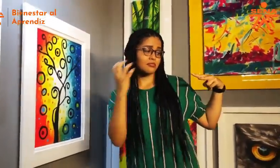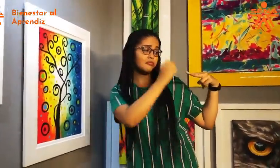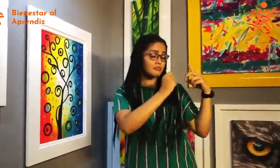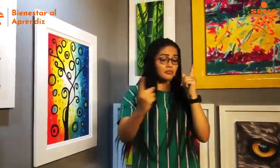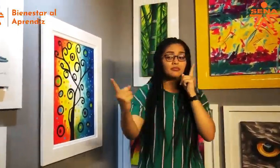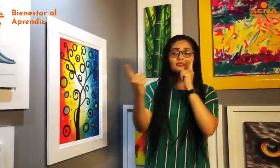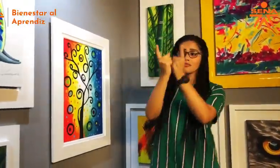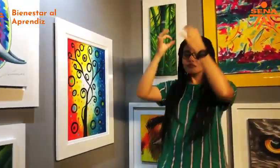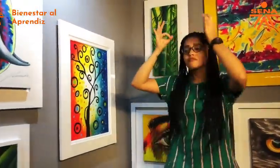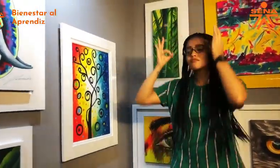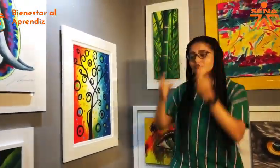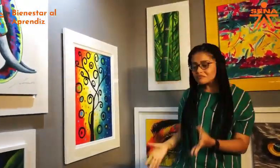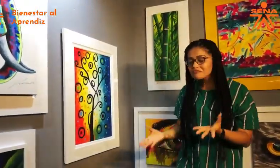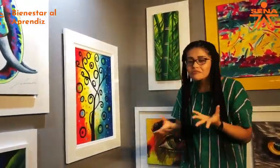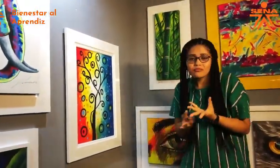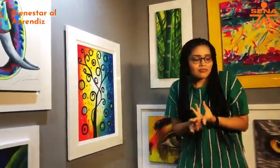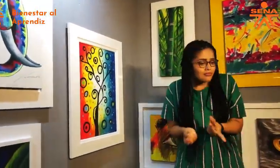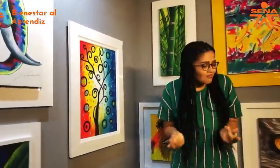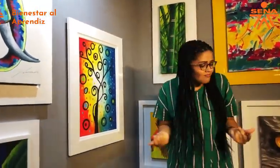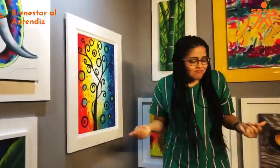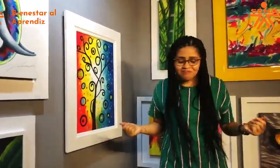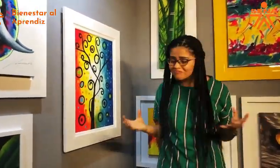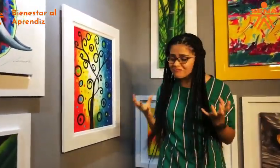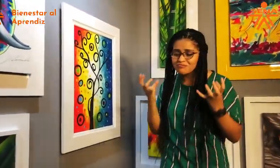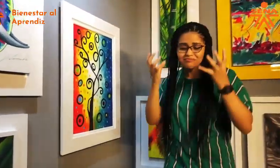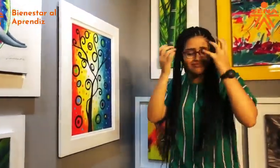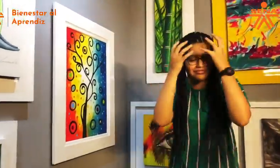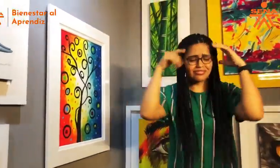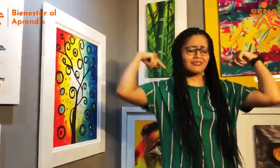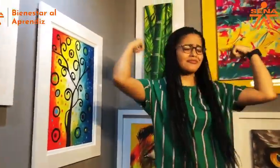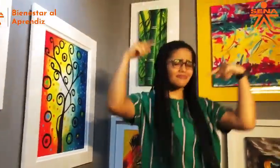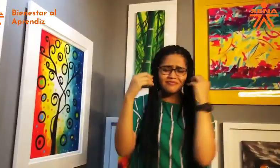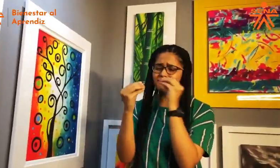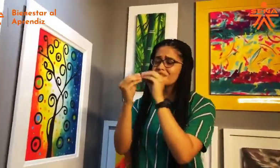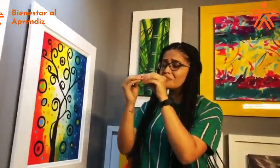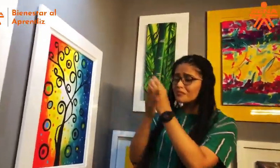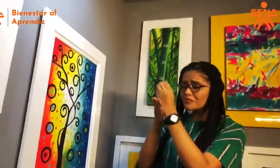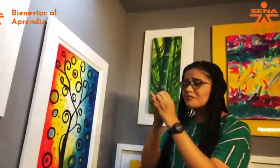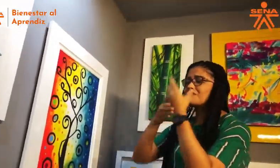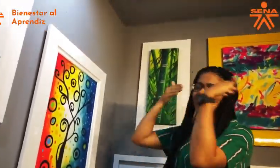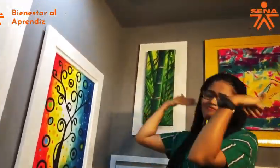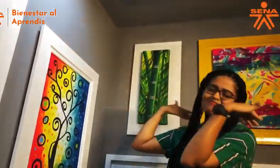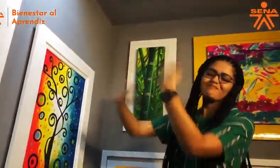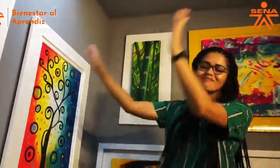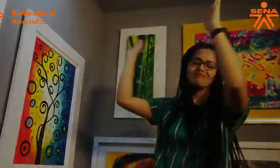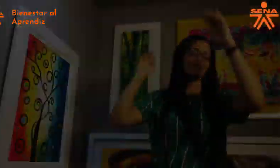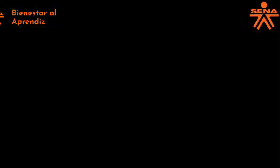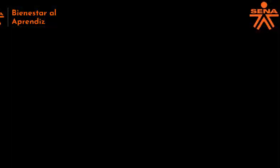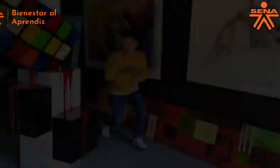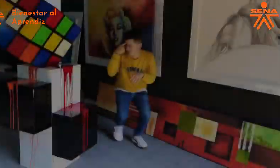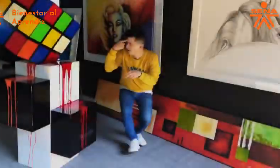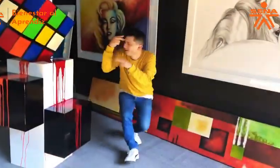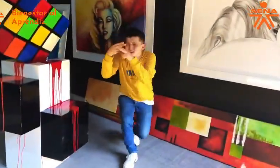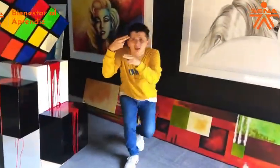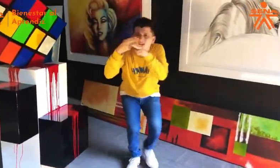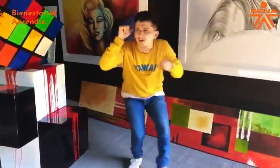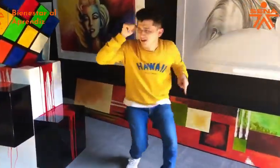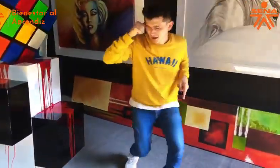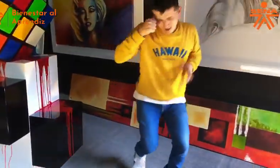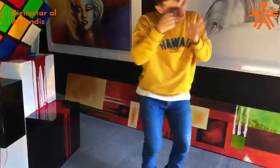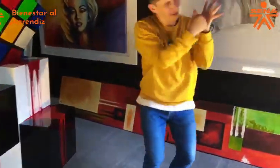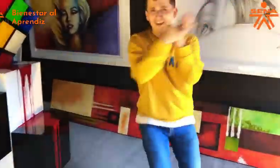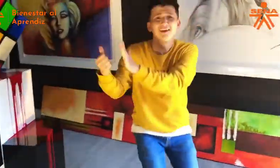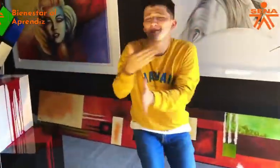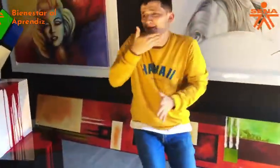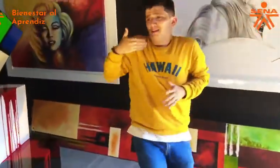regreses, seguro que estuvieras aquí. Es que no verte me enloquece y aceptar que otra te besé no estaba en el libreto, baby. A